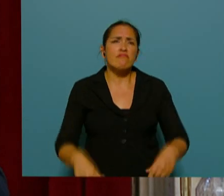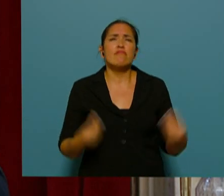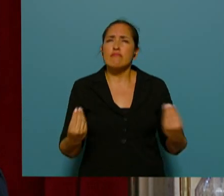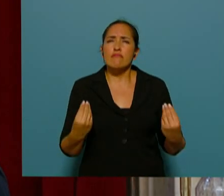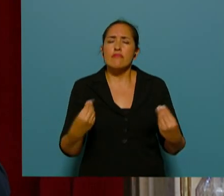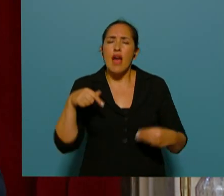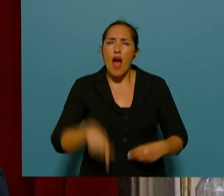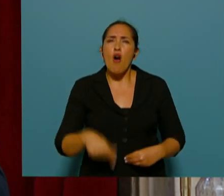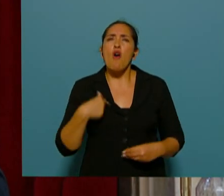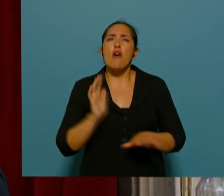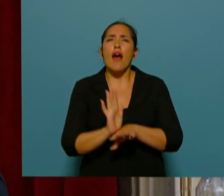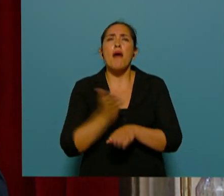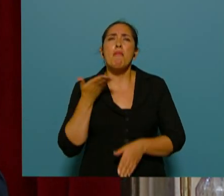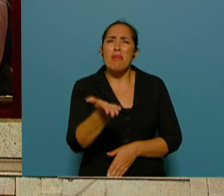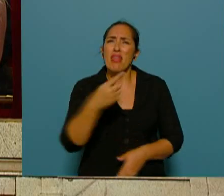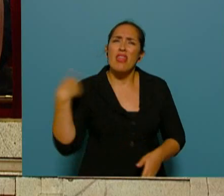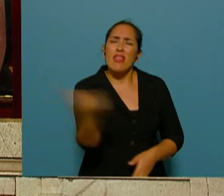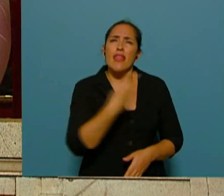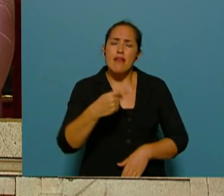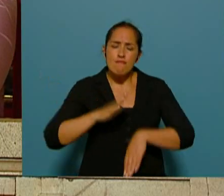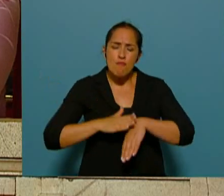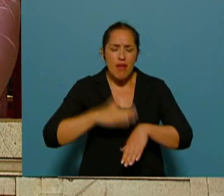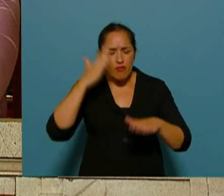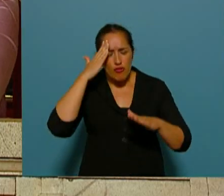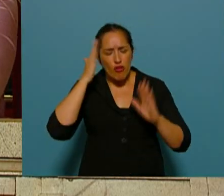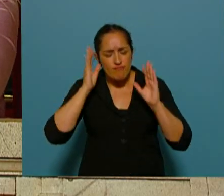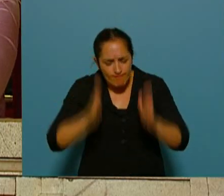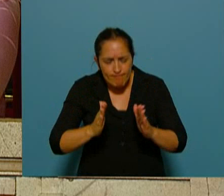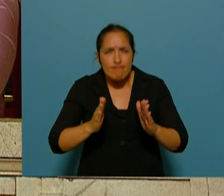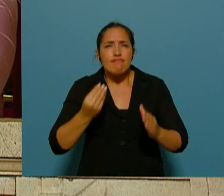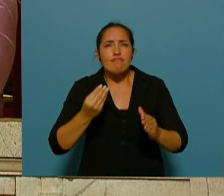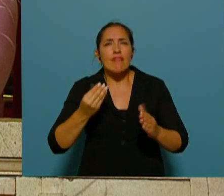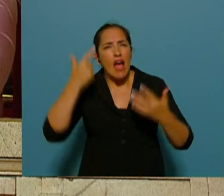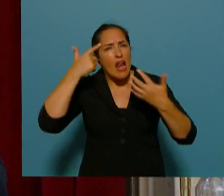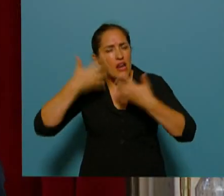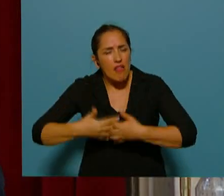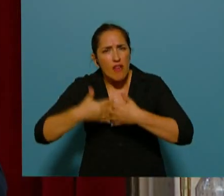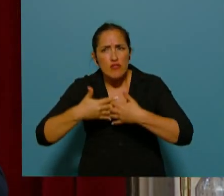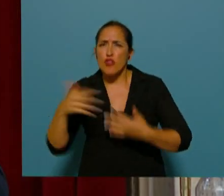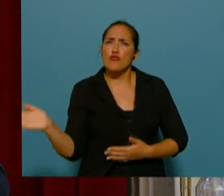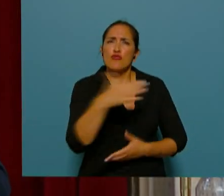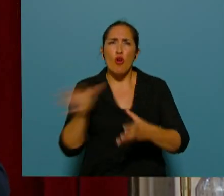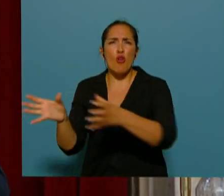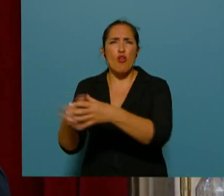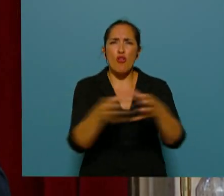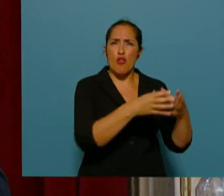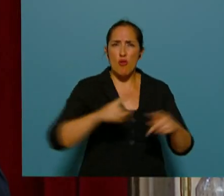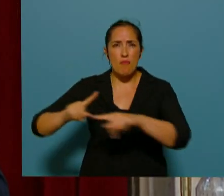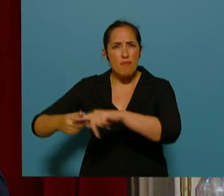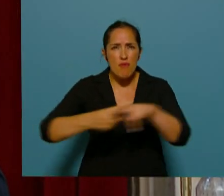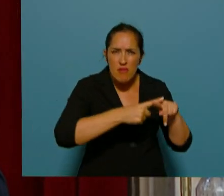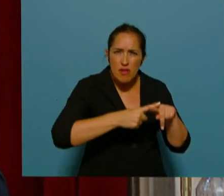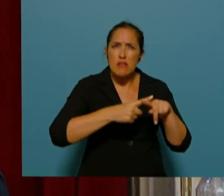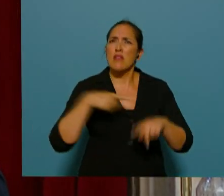un momento de reflexión colectiva. Reflexión con las distintas fuerzas políticas aquí presentes y reflexión